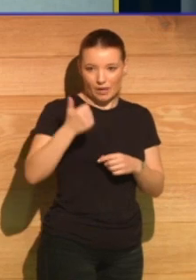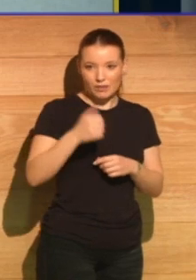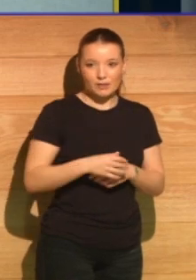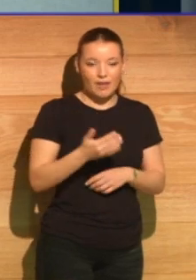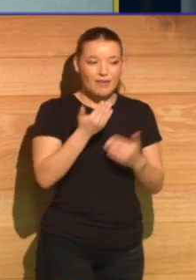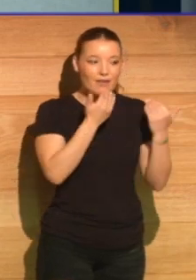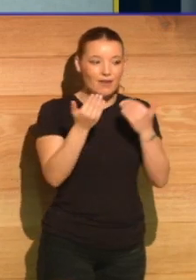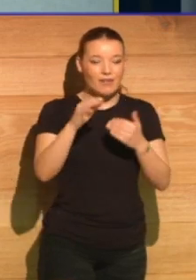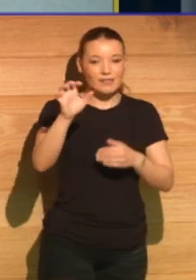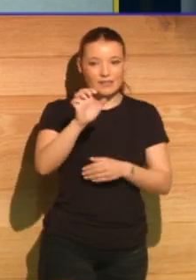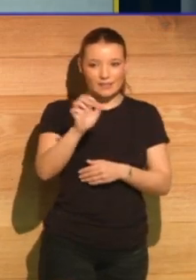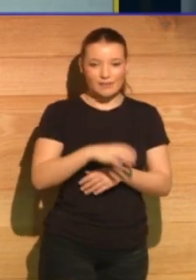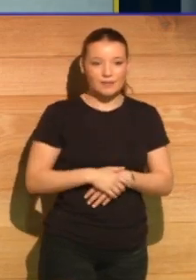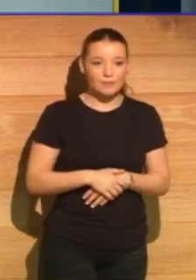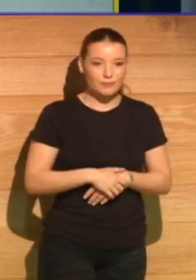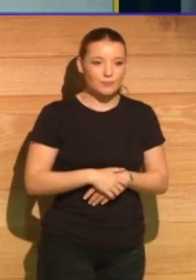Estíbaliz.